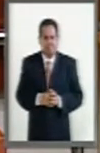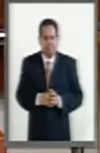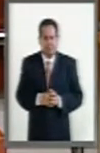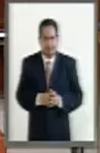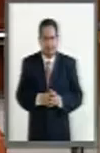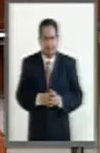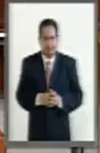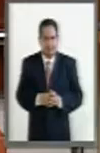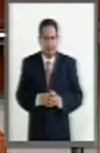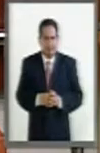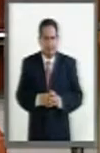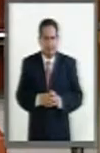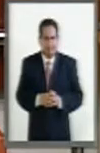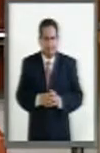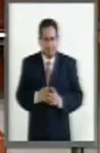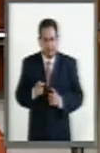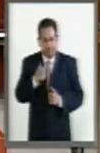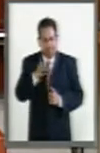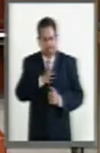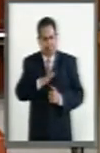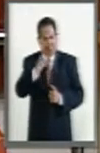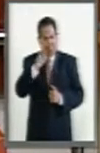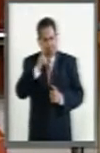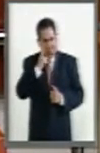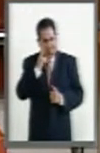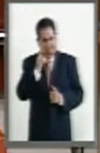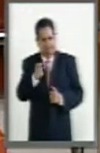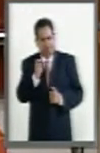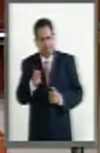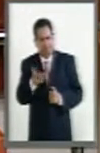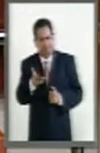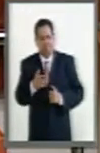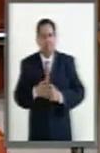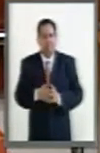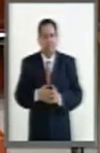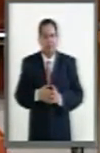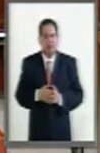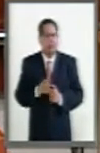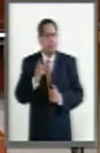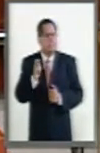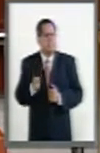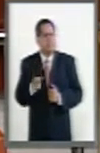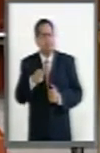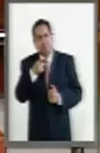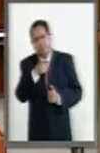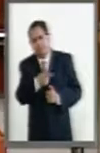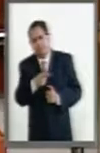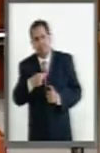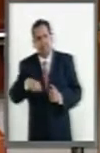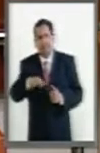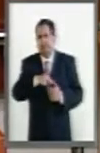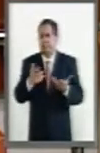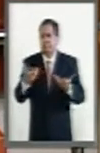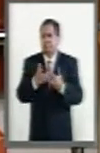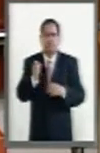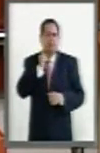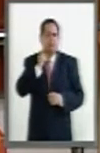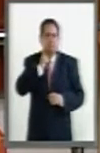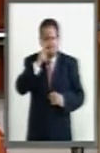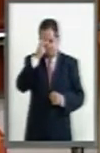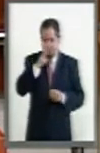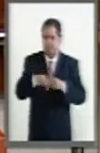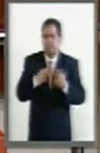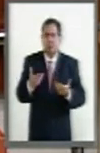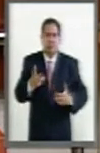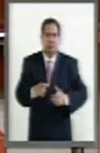primeramente la atención el hecho de qué vamos a hacer como Senado de la